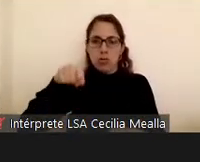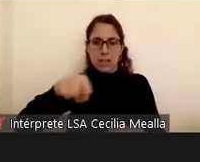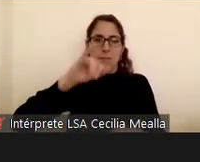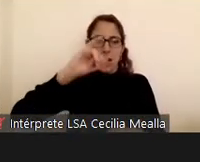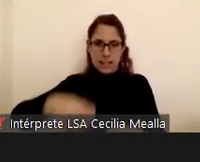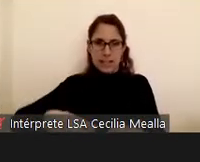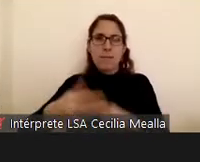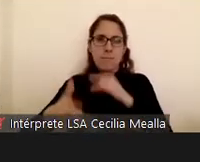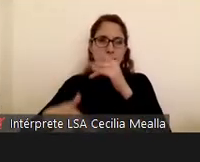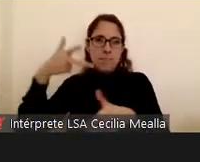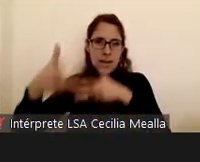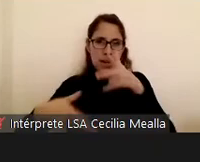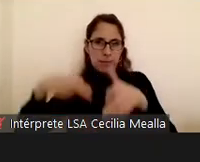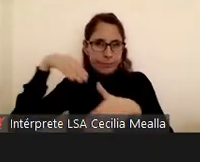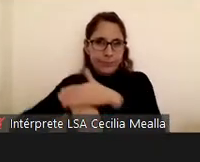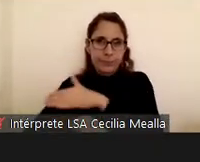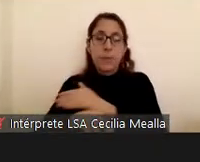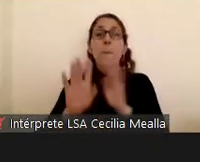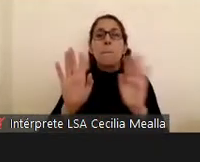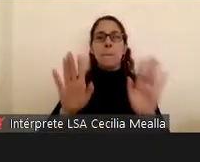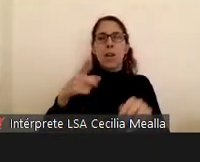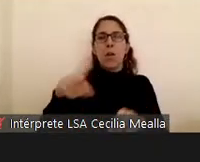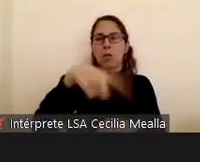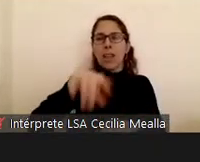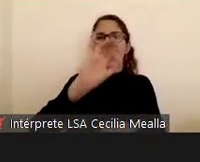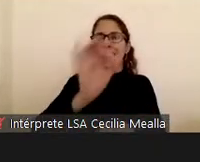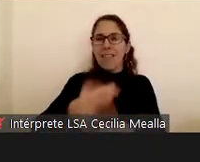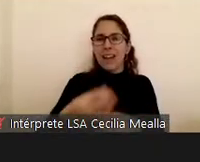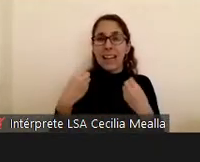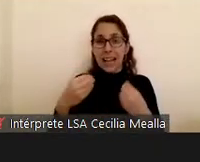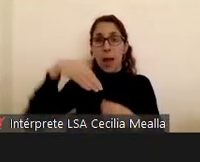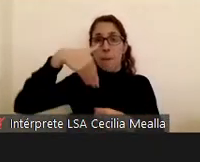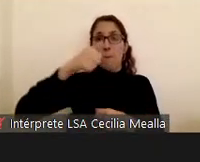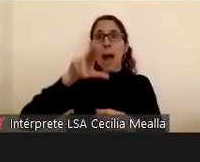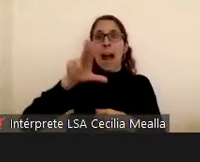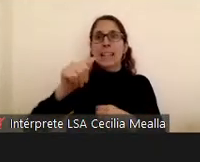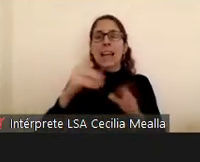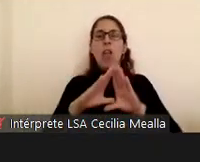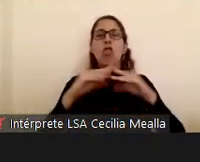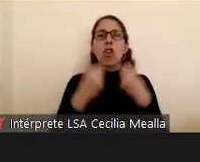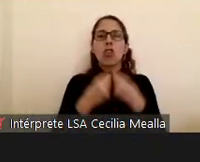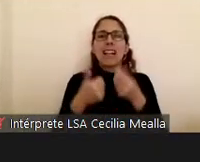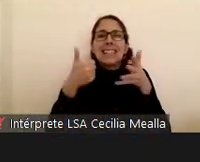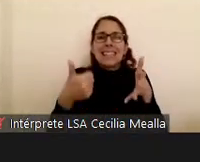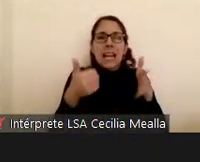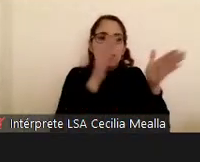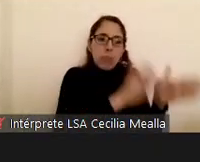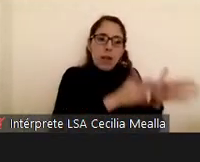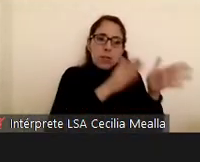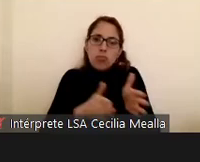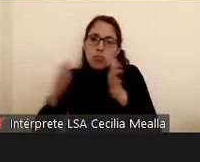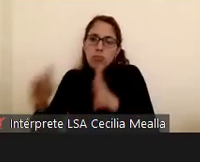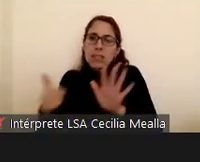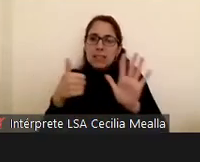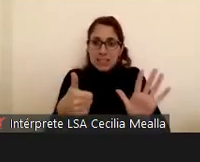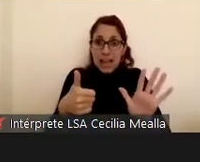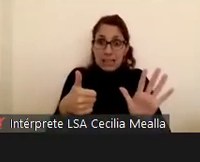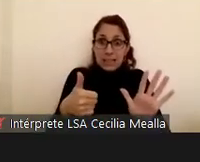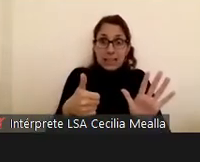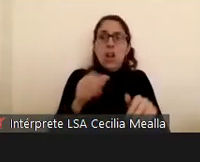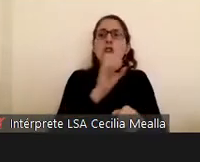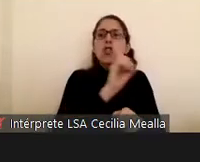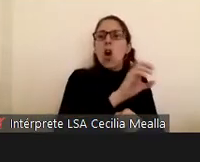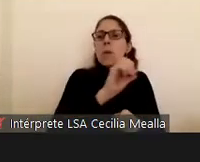pero sí que sepan que la marcha bacteriológica tiene 6 pasos, ¿sí? Y que anoten simplemente los